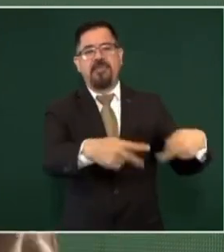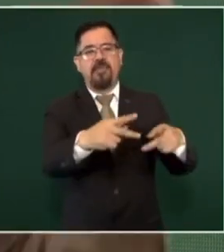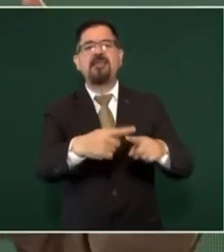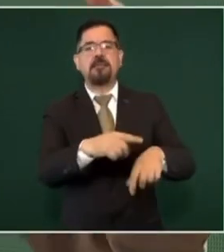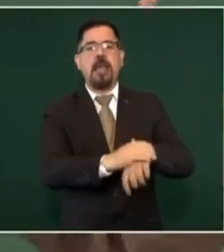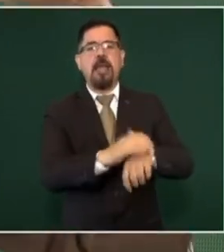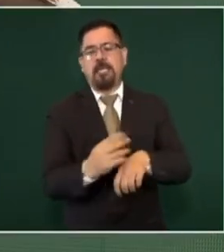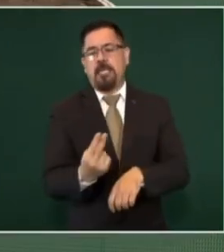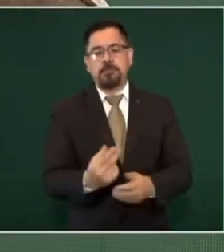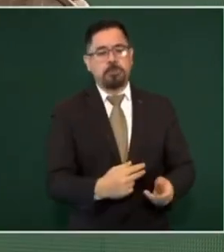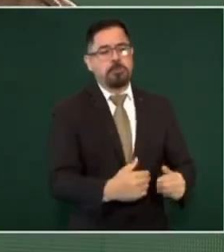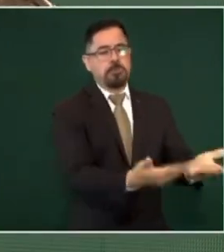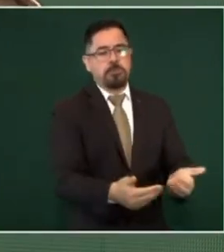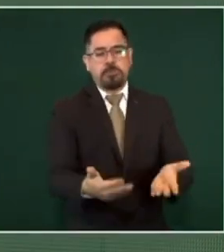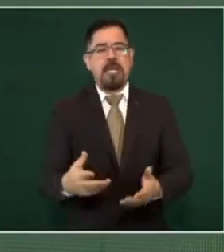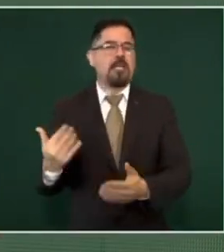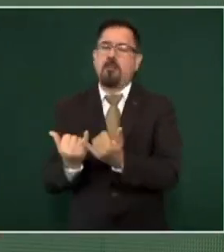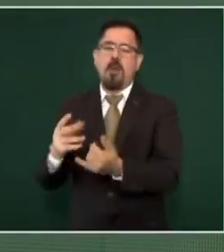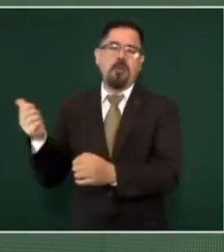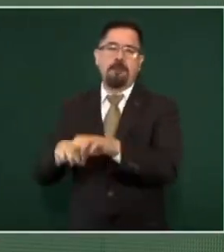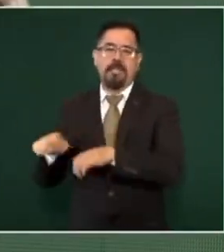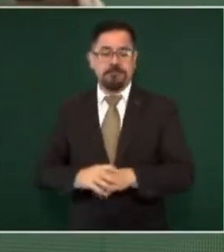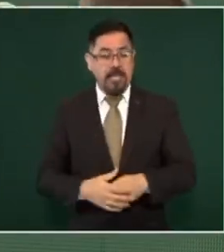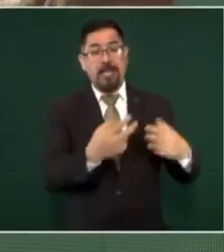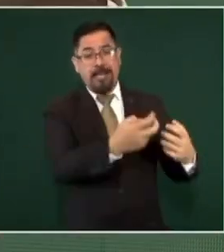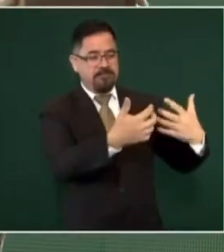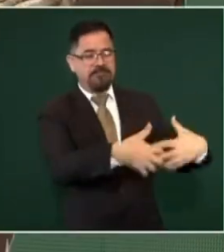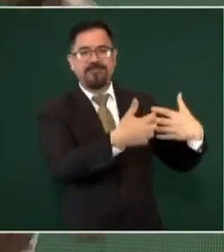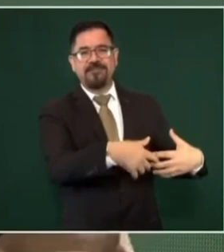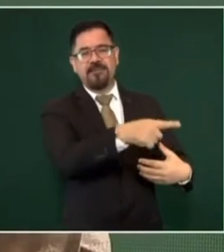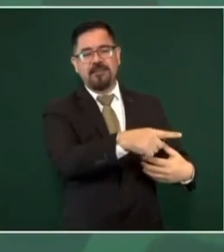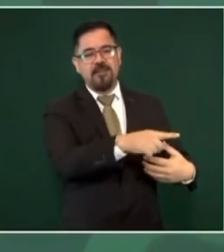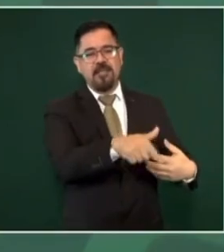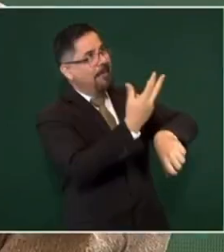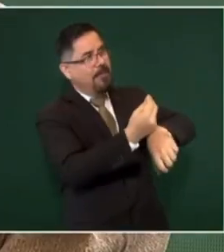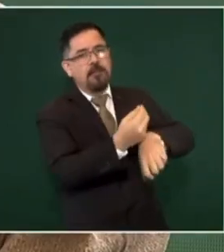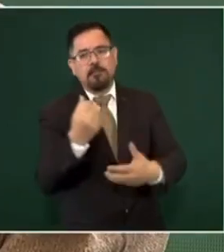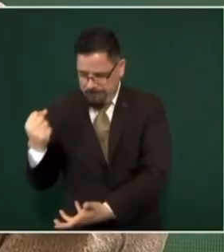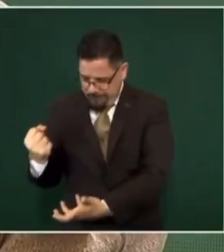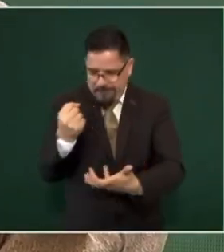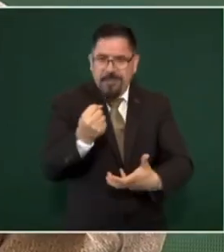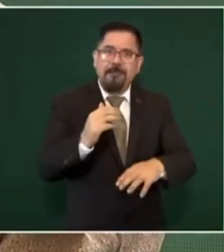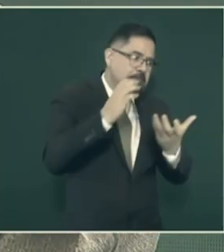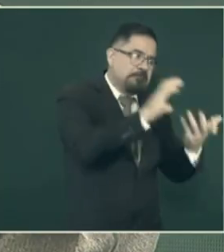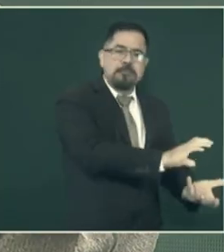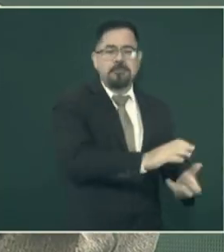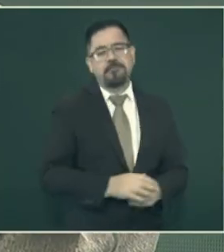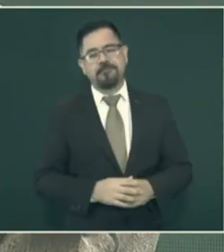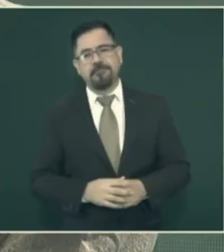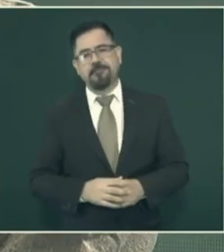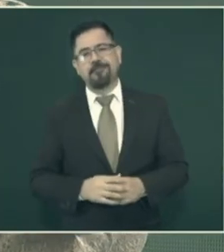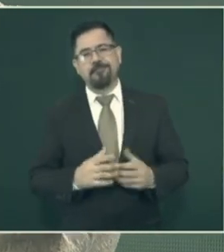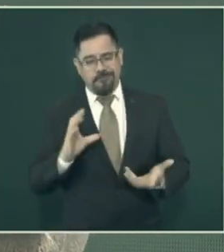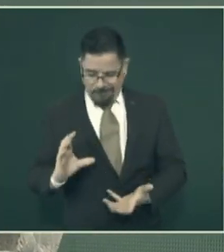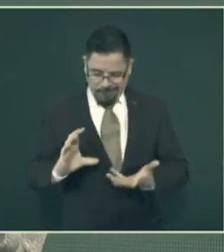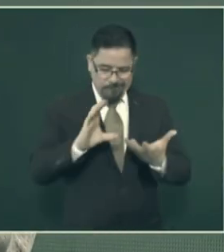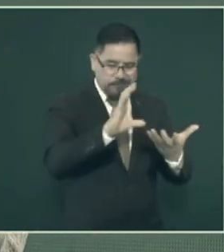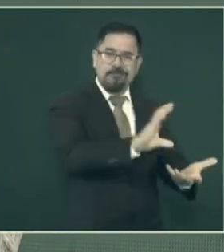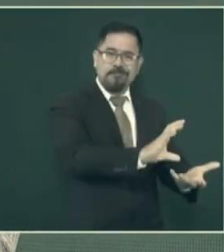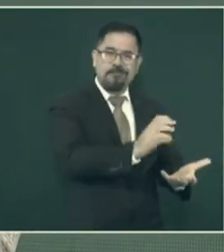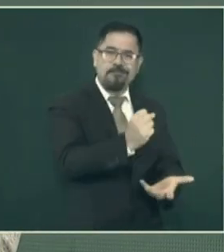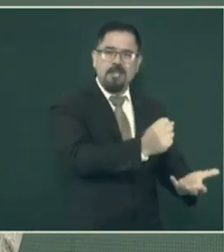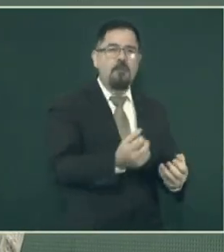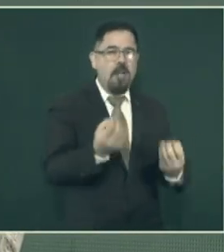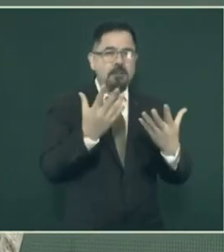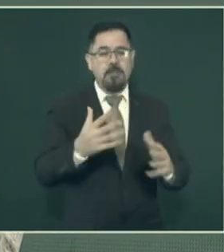Agronitrogenados. Entonces, esta planta pues fue cambiando de manos. El caso es que se destinan a esa planta